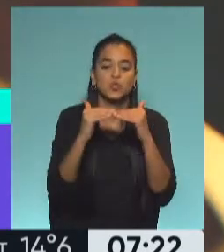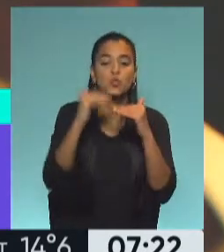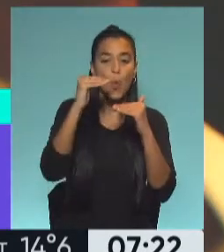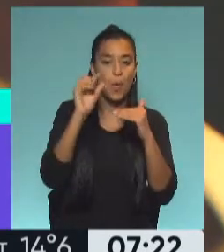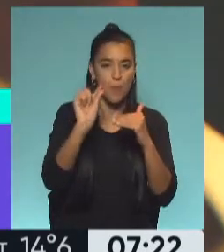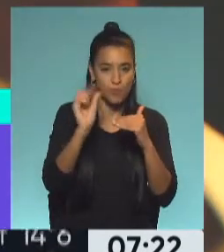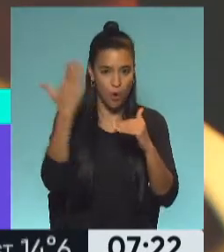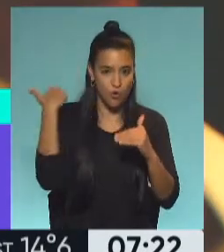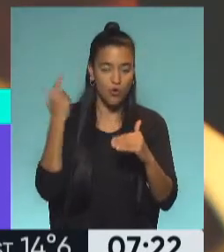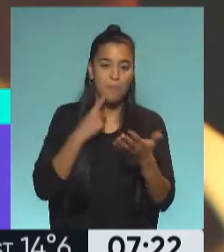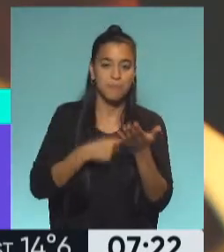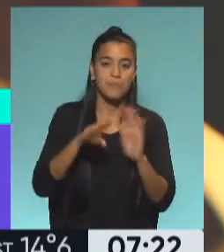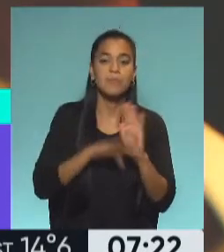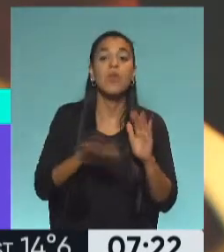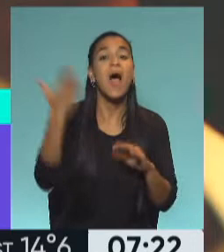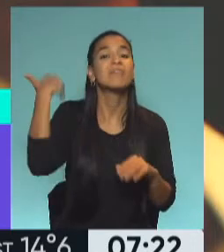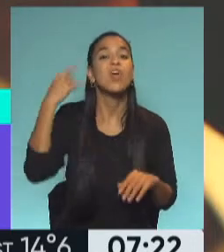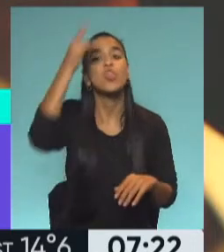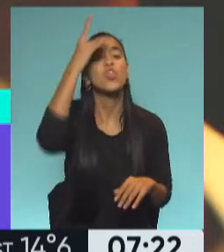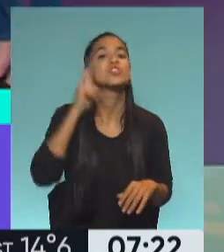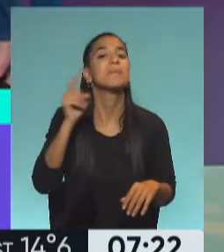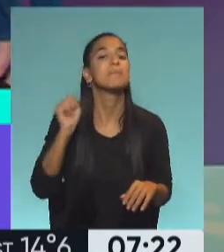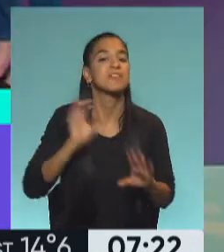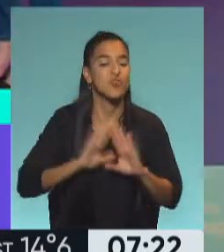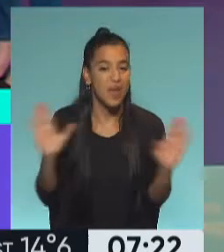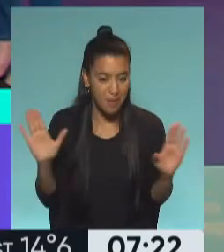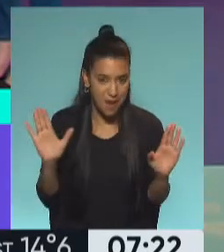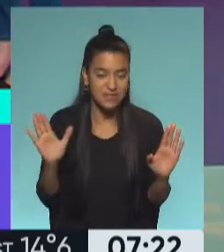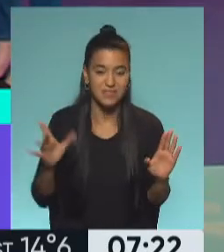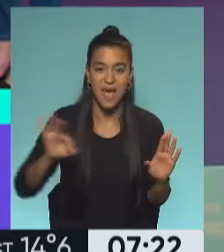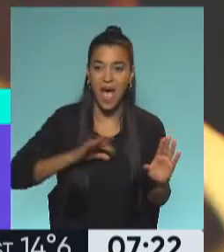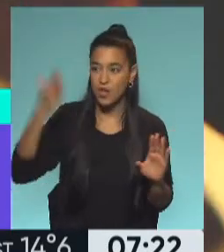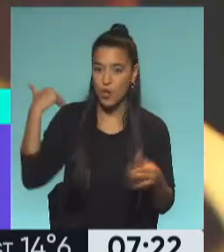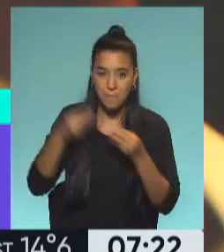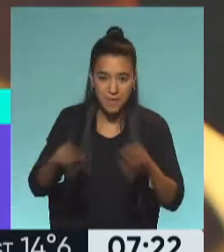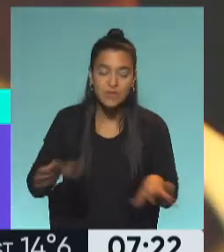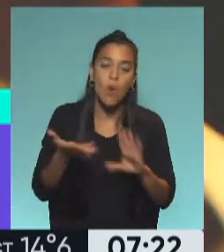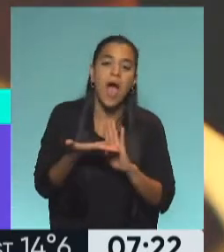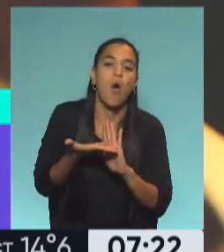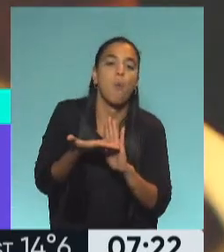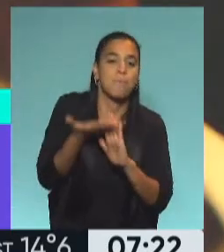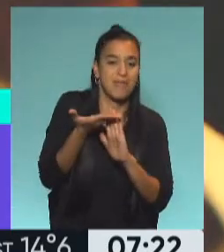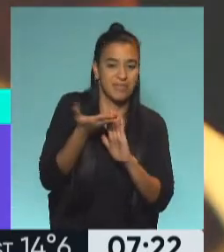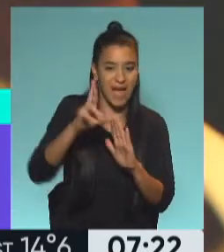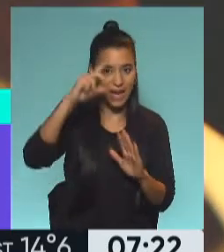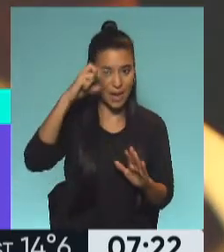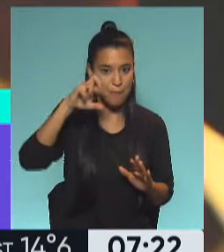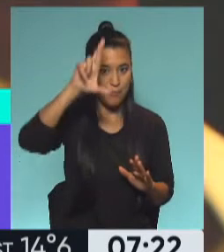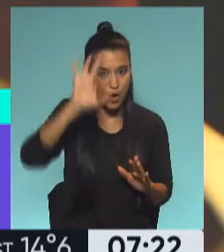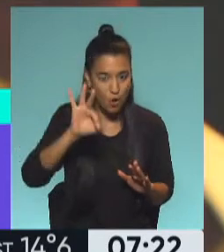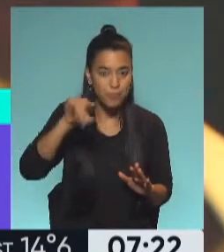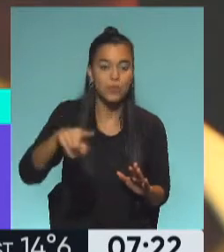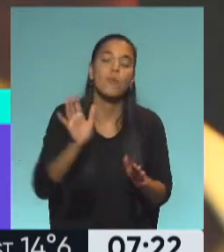últimas medidas, esto estaba en 12.000 pesos a principio de año, es decir, tuvo un incremento el repro que viene a ser como